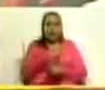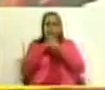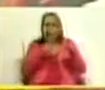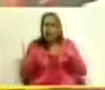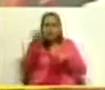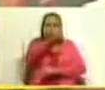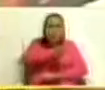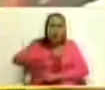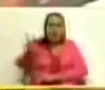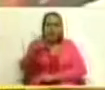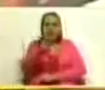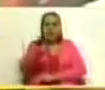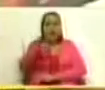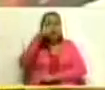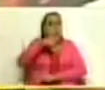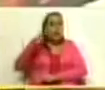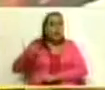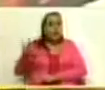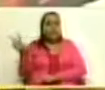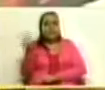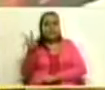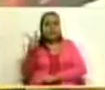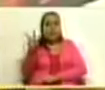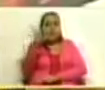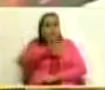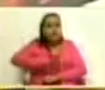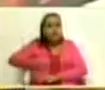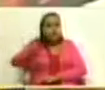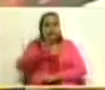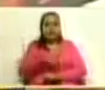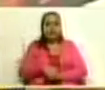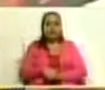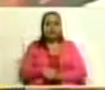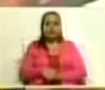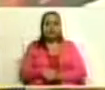venezolanazo, el pueblo de Venezuela